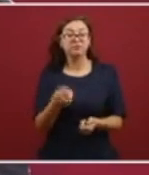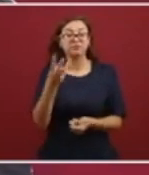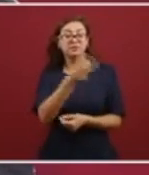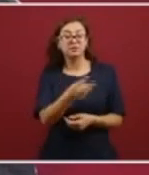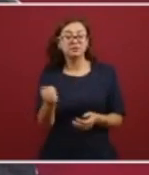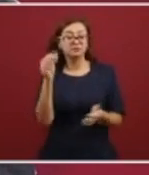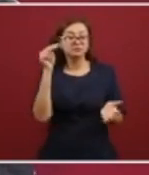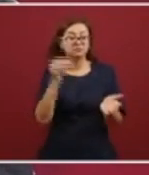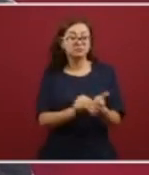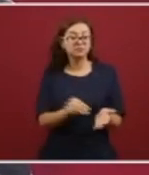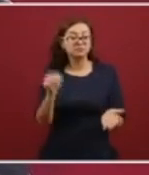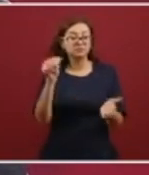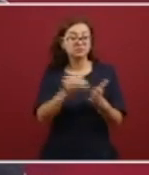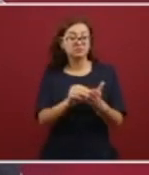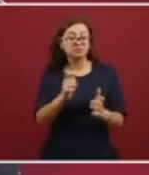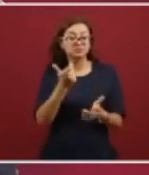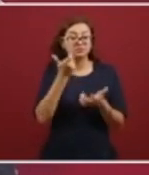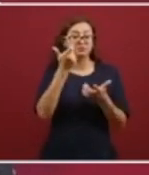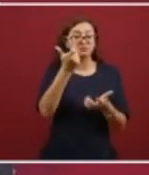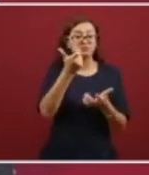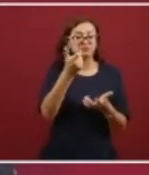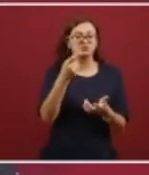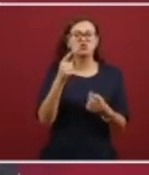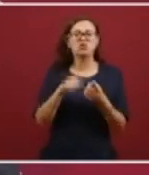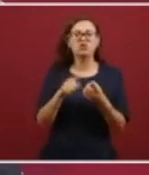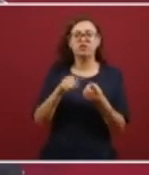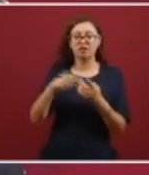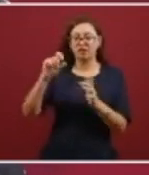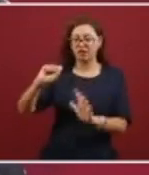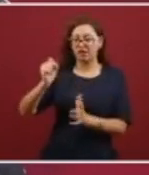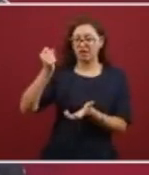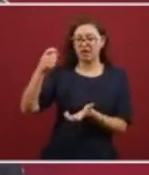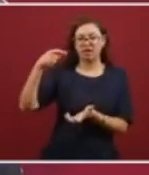300,000 millones de pesos del presupuesto público,